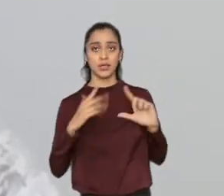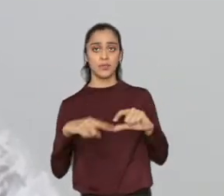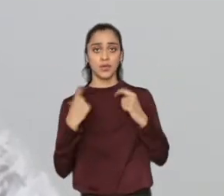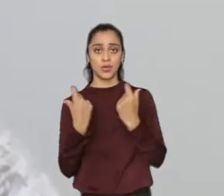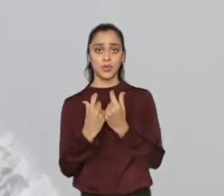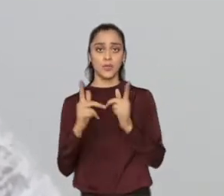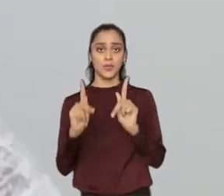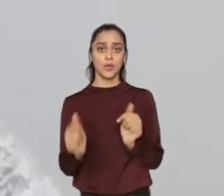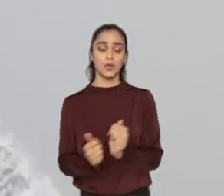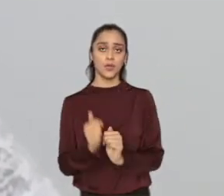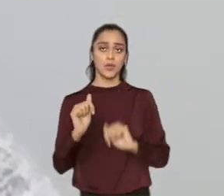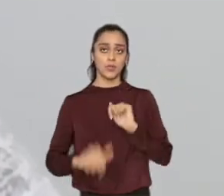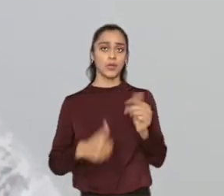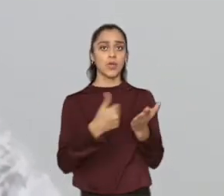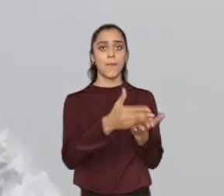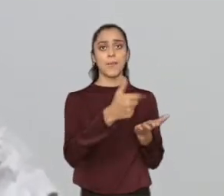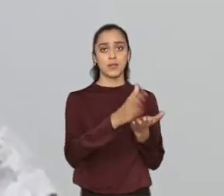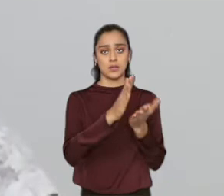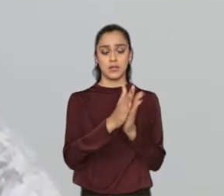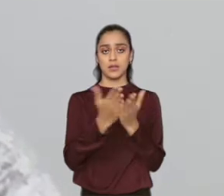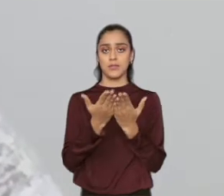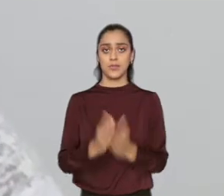de personas con discapacidad, lo vendía.